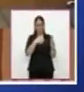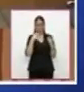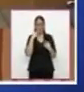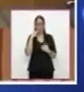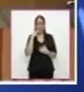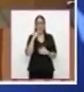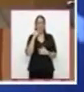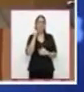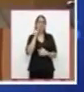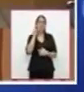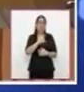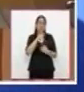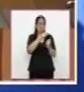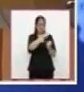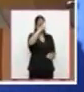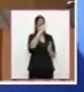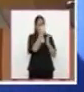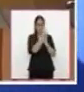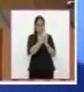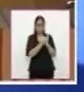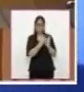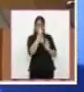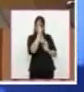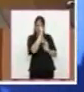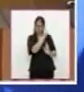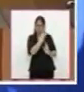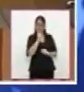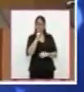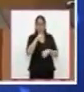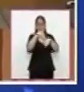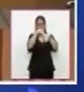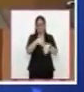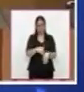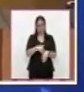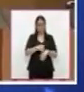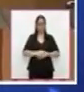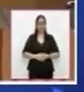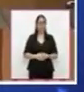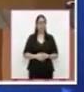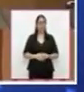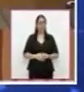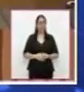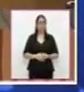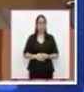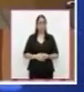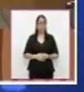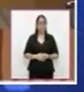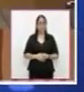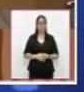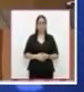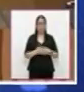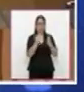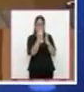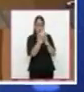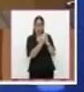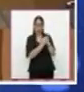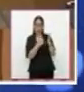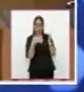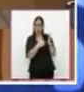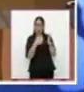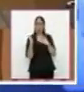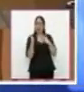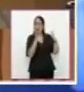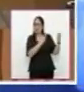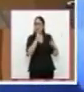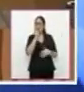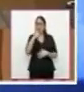correcto. Y creo que desde ahí esto me dio oportunidad después de ser consejera electoral en la Ciudad de México y sí,